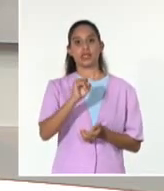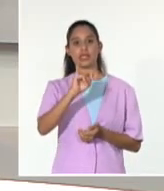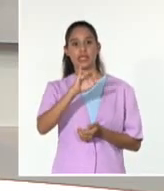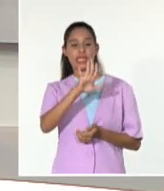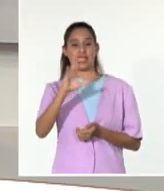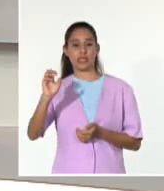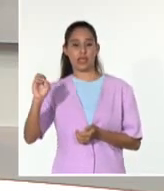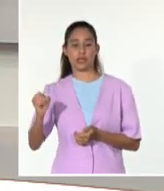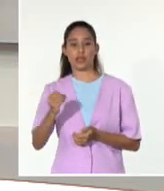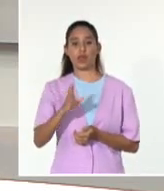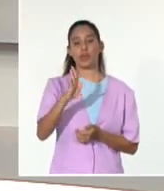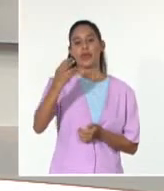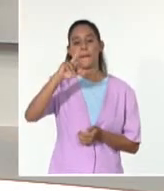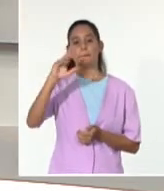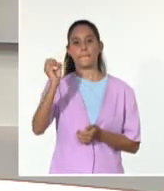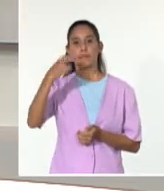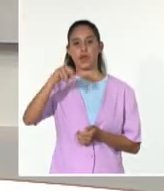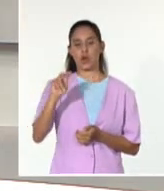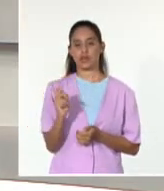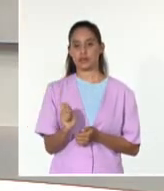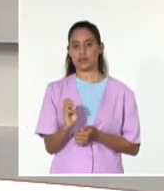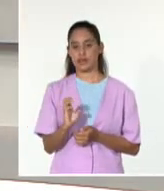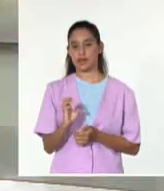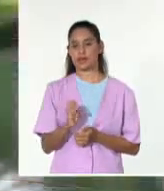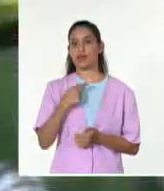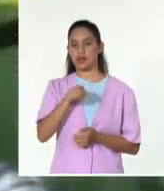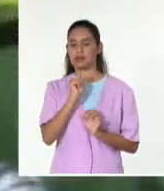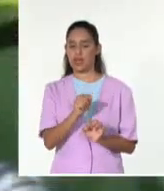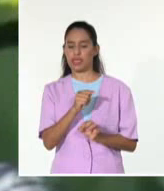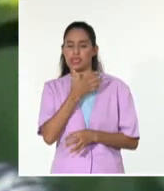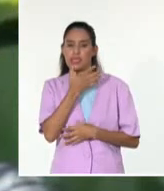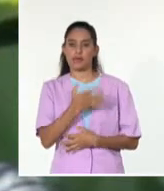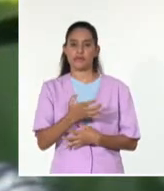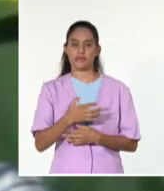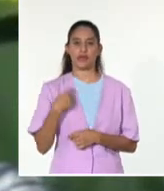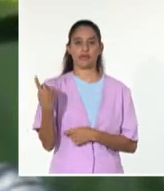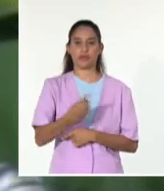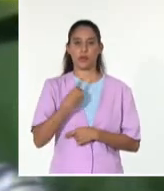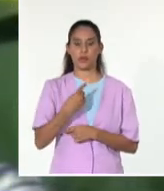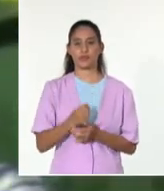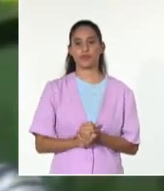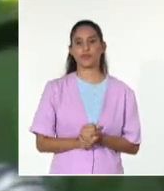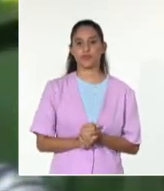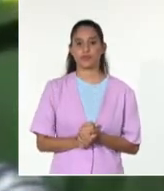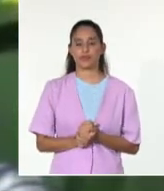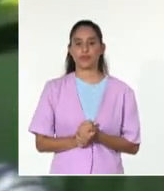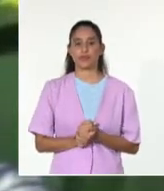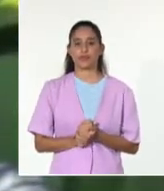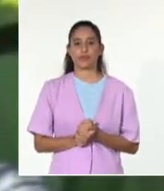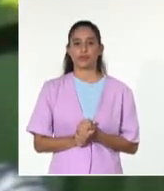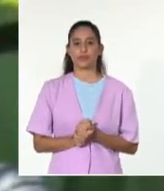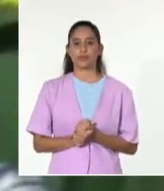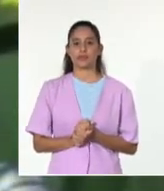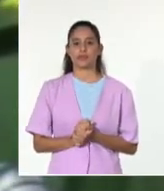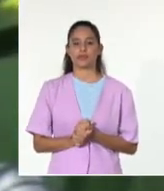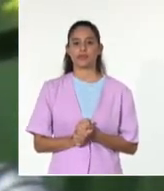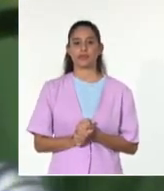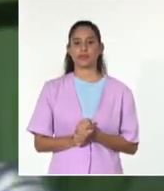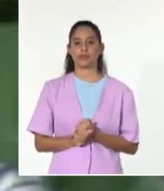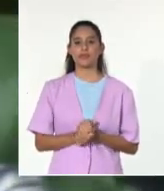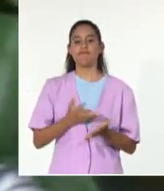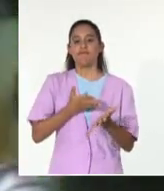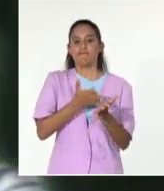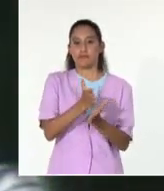principal artífice de nuestro movimiento deportivo. vayan con honor, vayan con